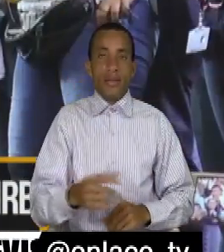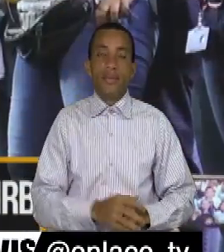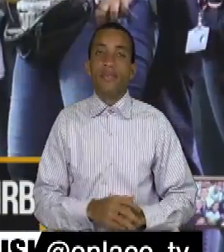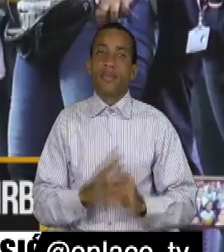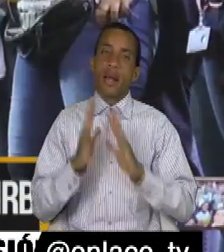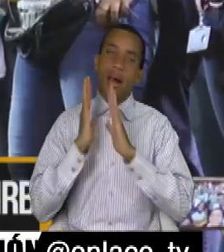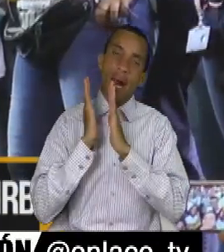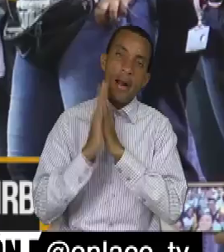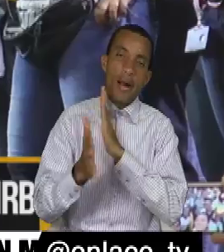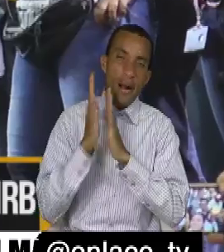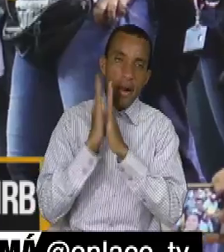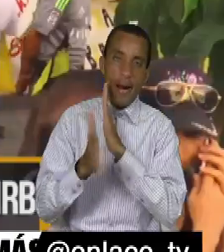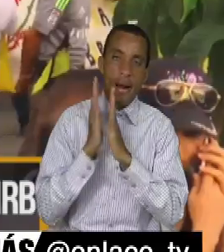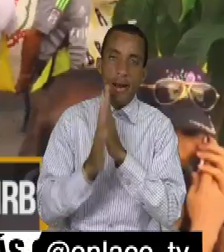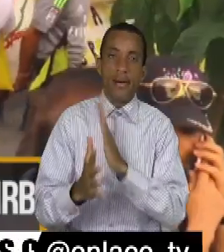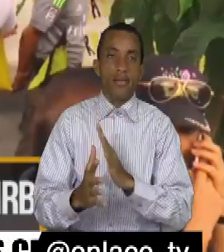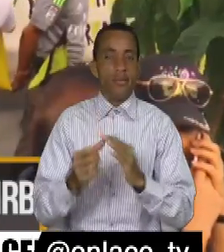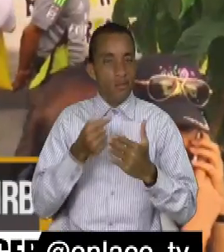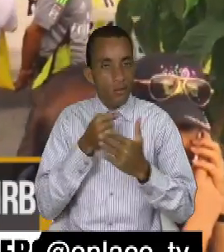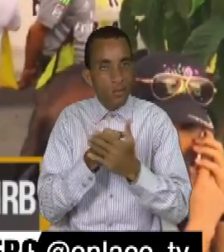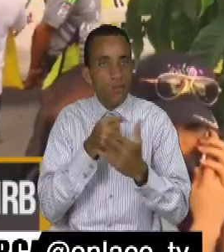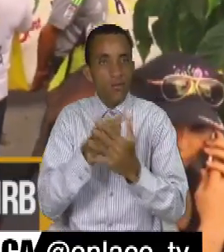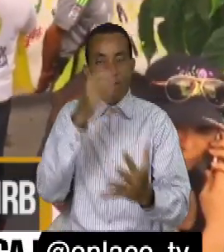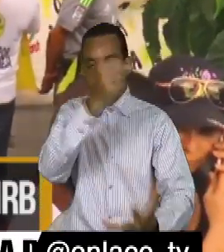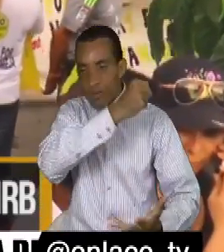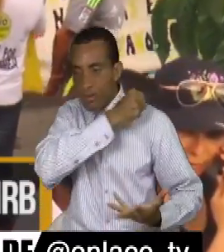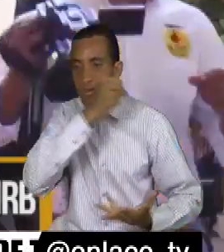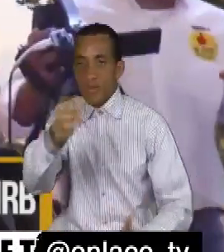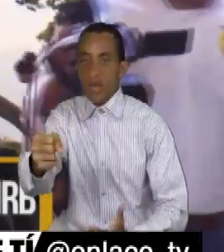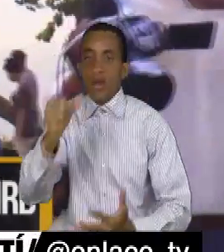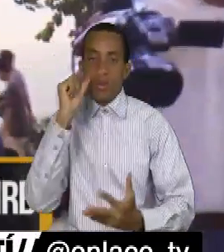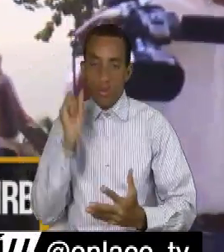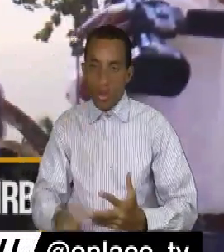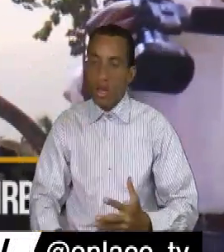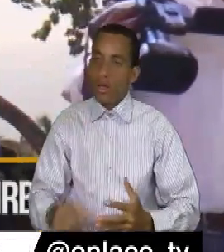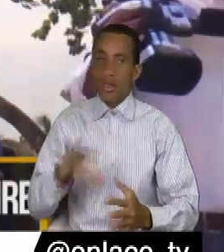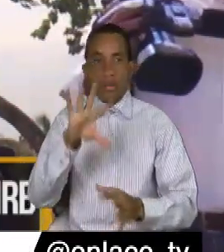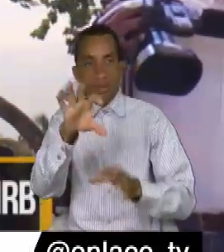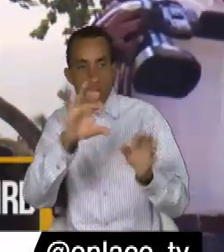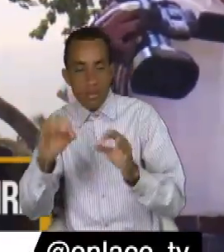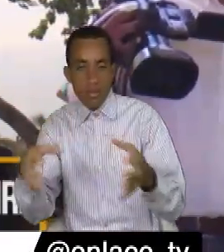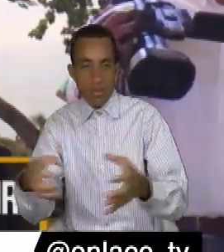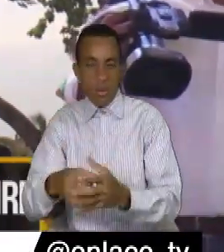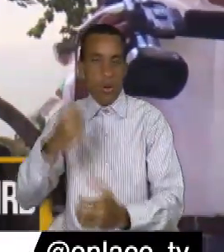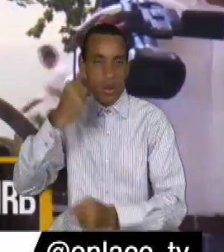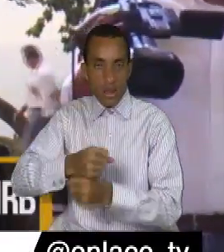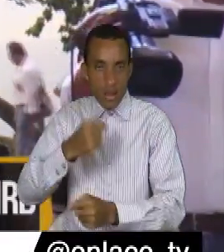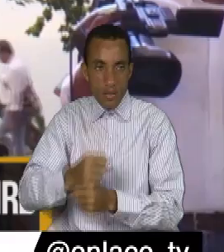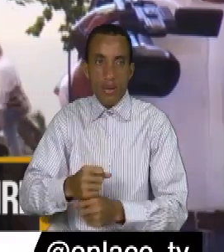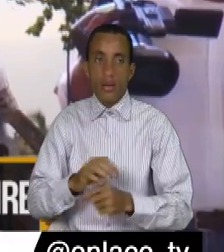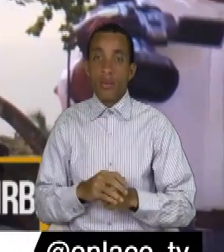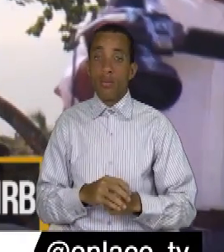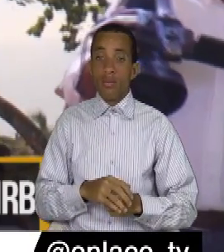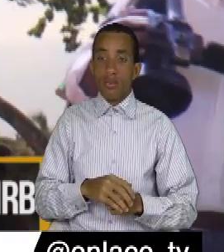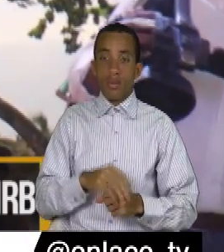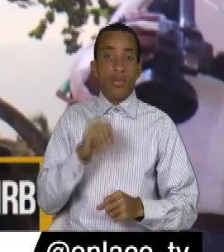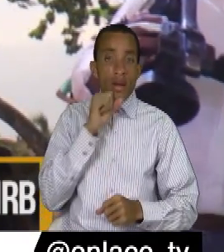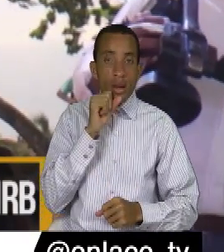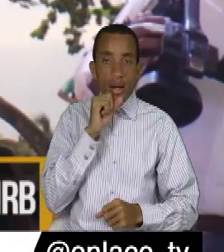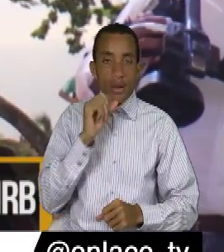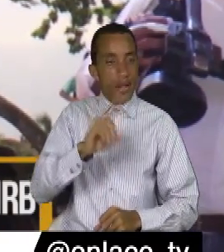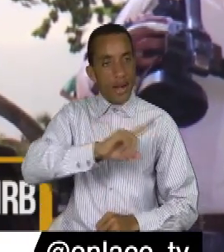demostración de un pueblo que reclama inversión que genere empleo y desarrollo por parte de Ecopetrol. Barranca no va a permitir que